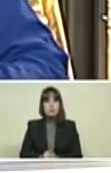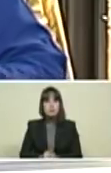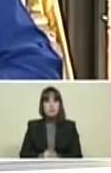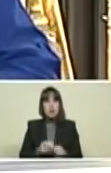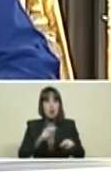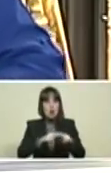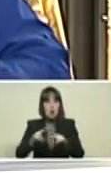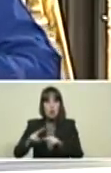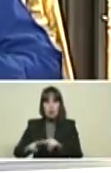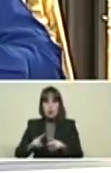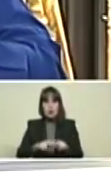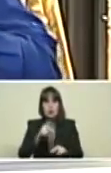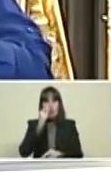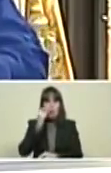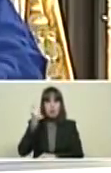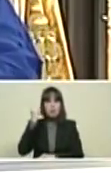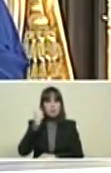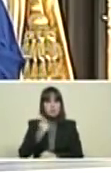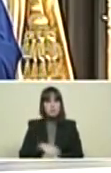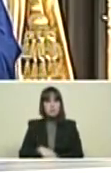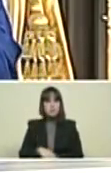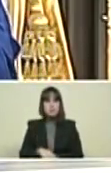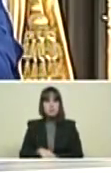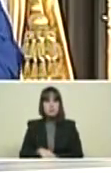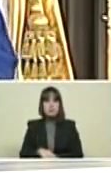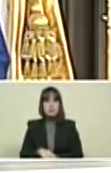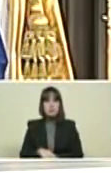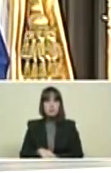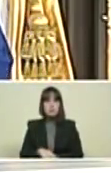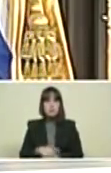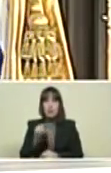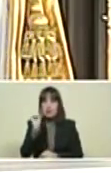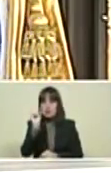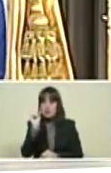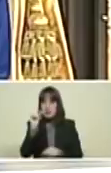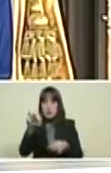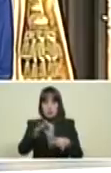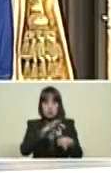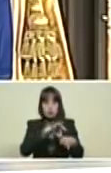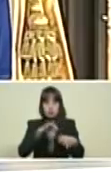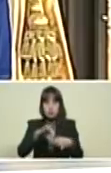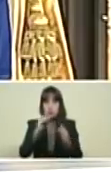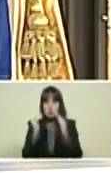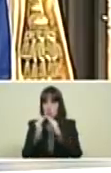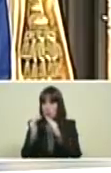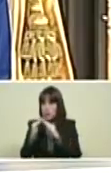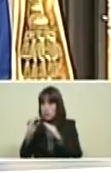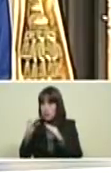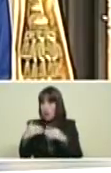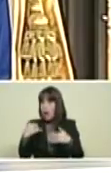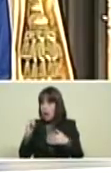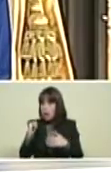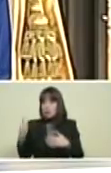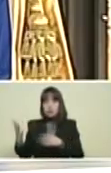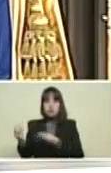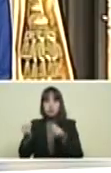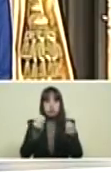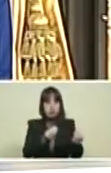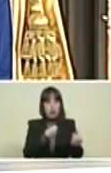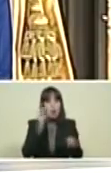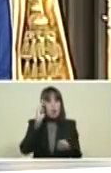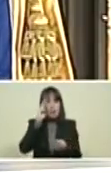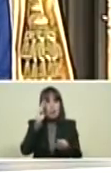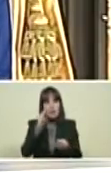a llevar a la escuela, a un banco de semillas de la escuela, las semillas que consigue en su casa, le va a llevar la semilla, ¿verdad?,